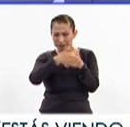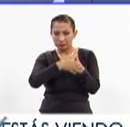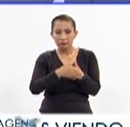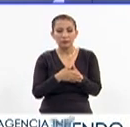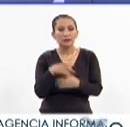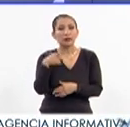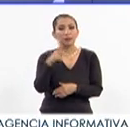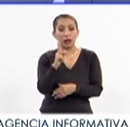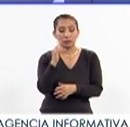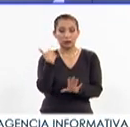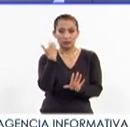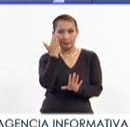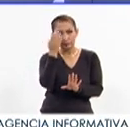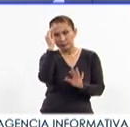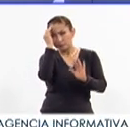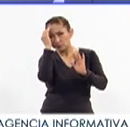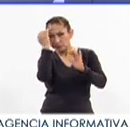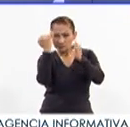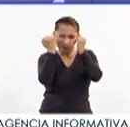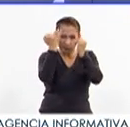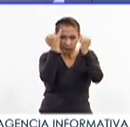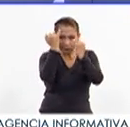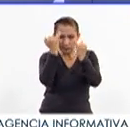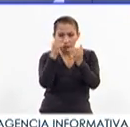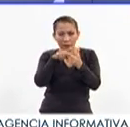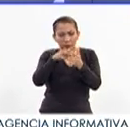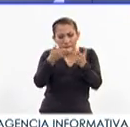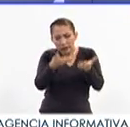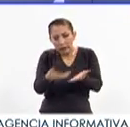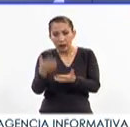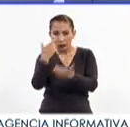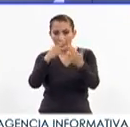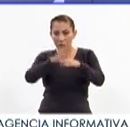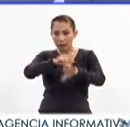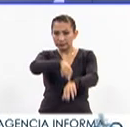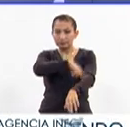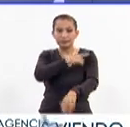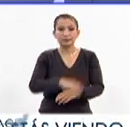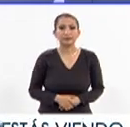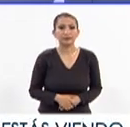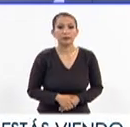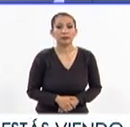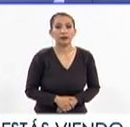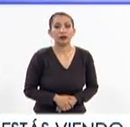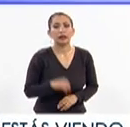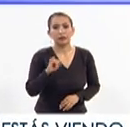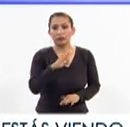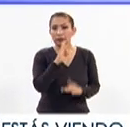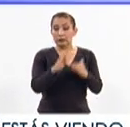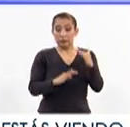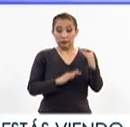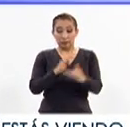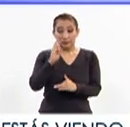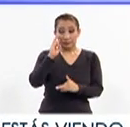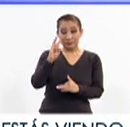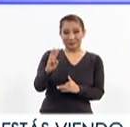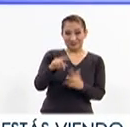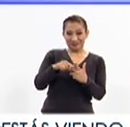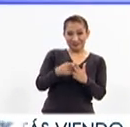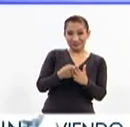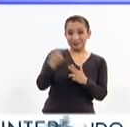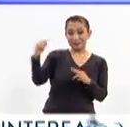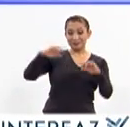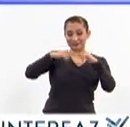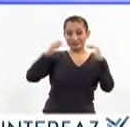minutito, pero si gusta, hacemos una pequeña introducción y regresamos con este tema. Claro que sí, yo creo que todo esto surge desde